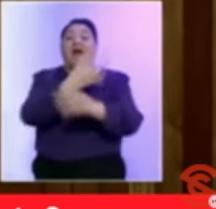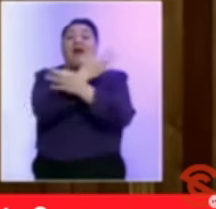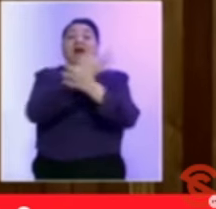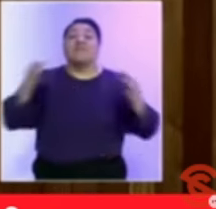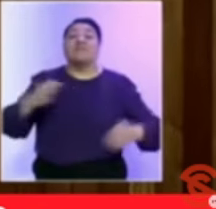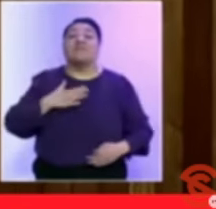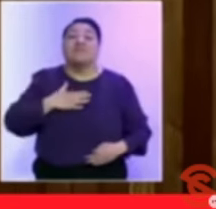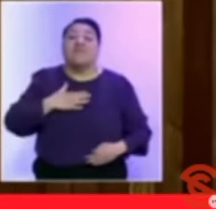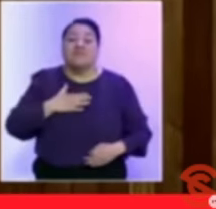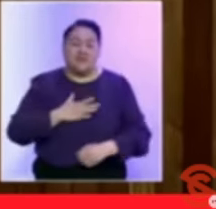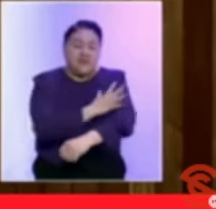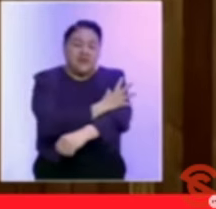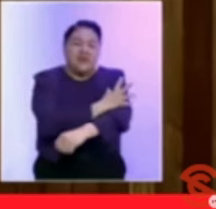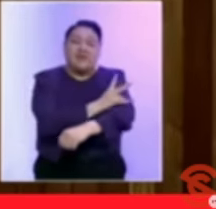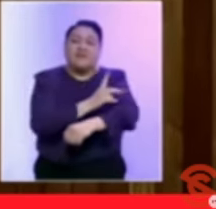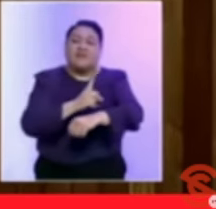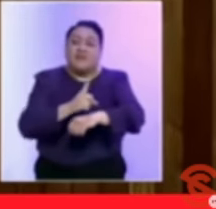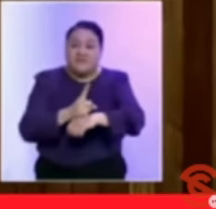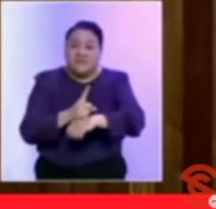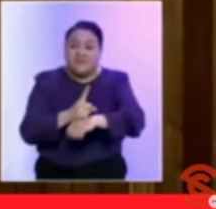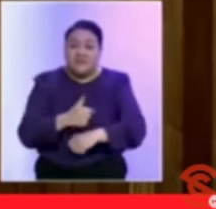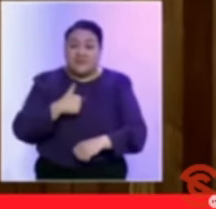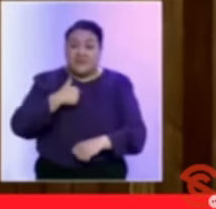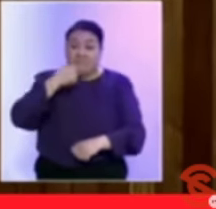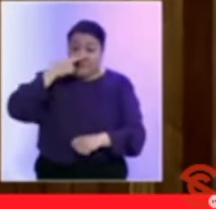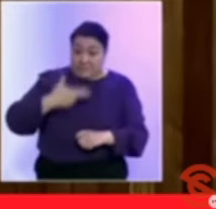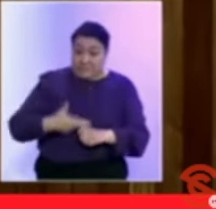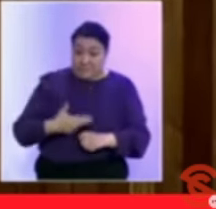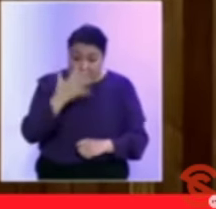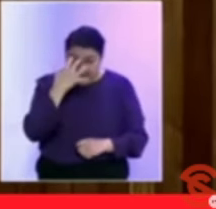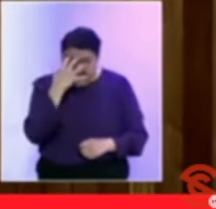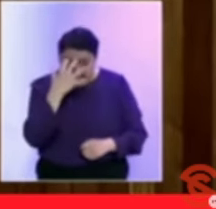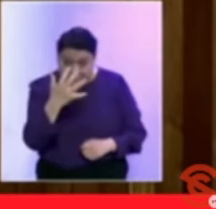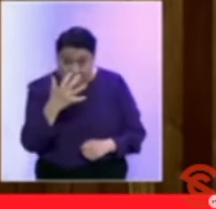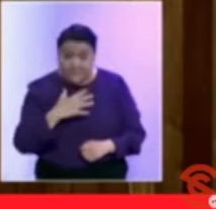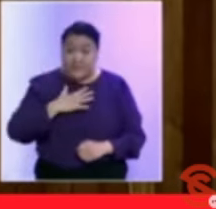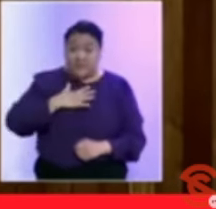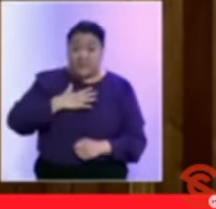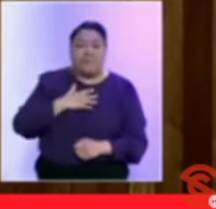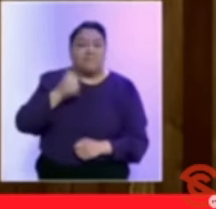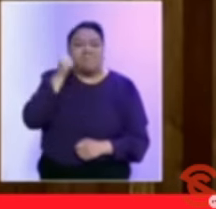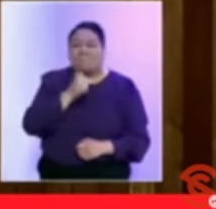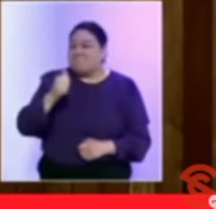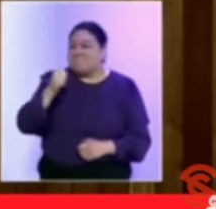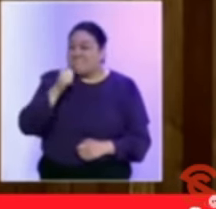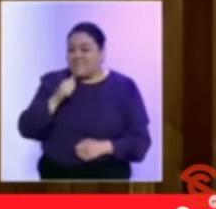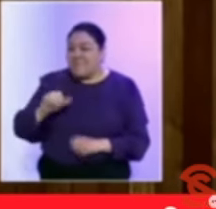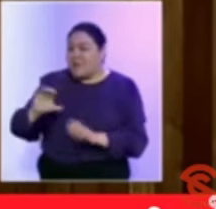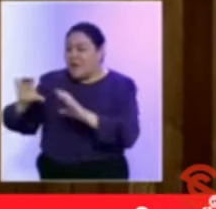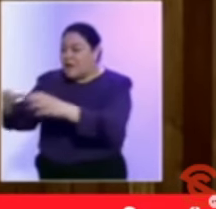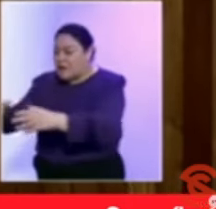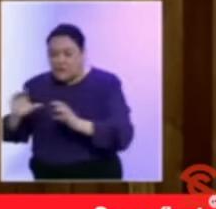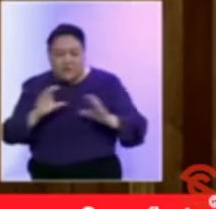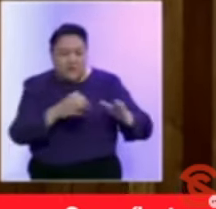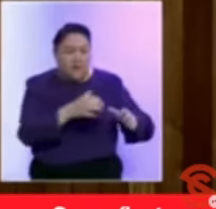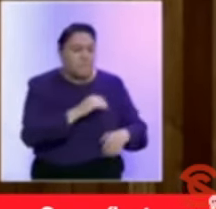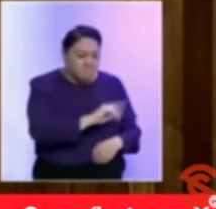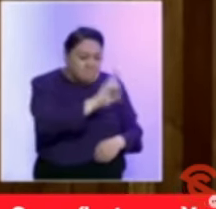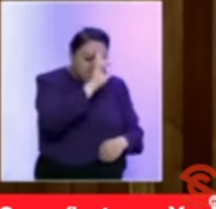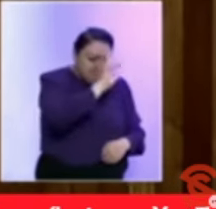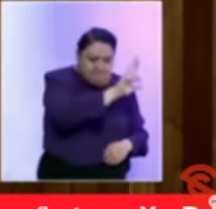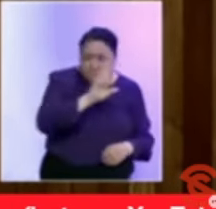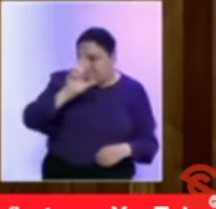con honestidad responsabilidad respetando la independencia de los poderes